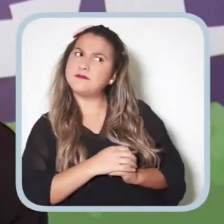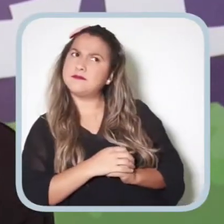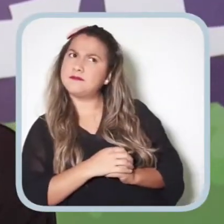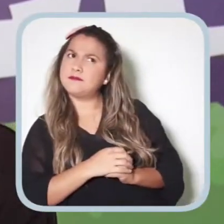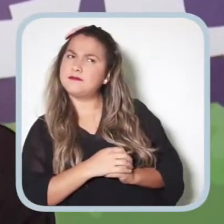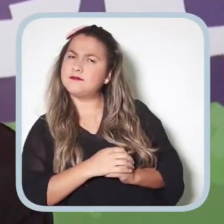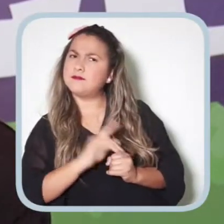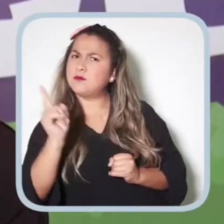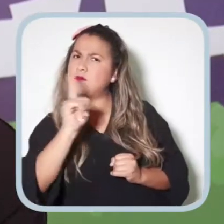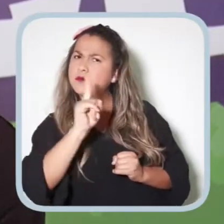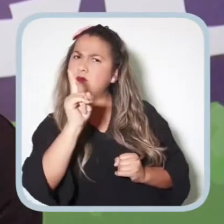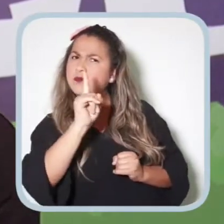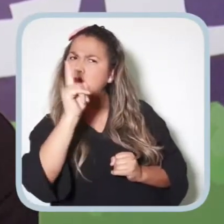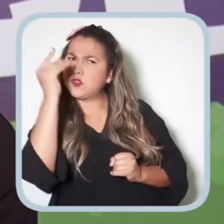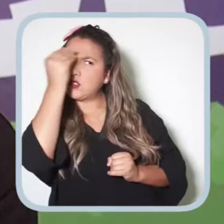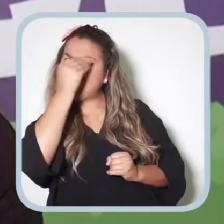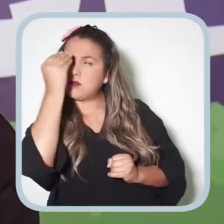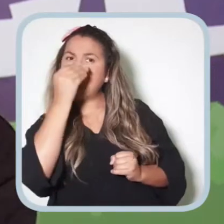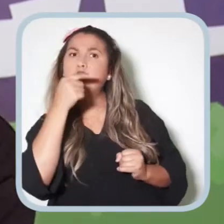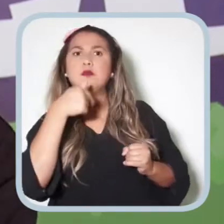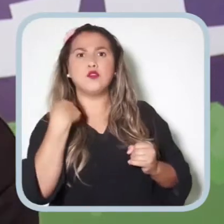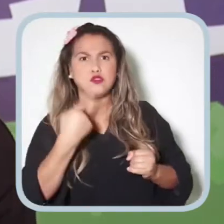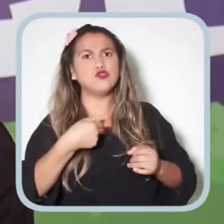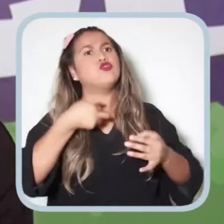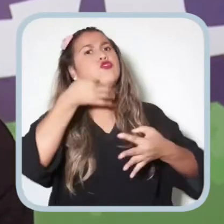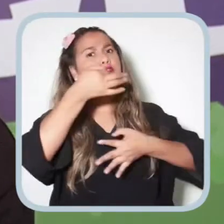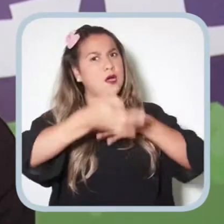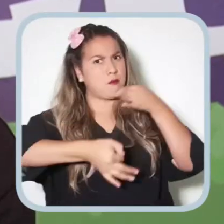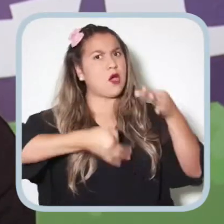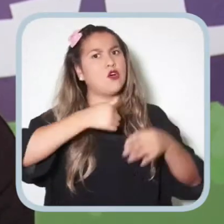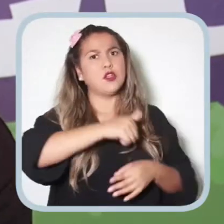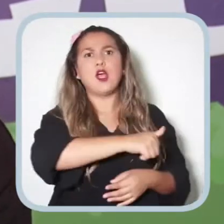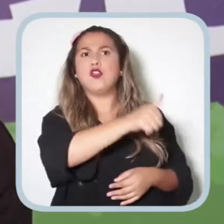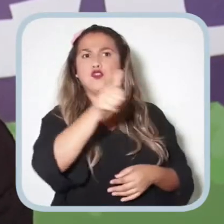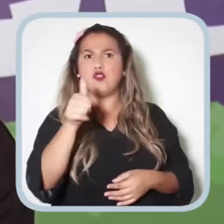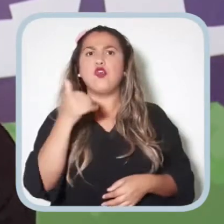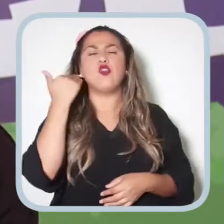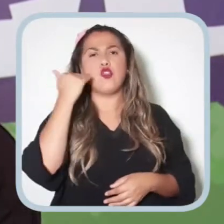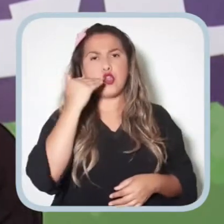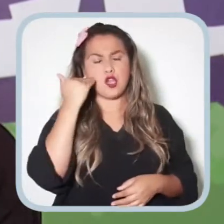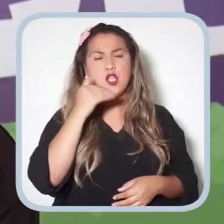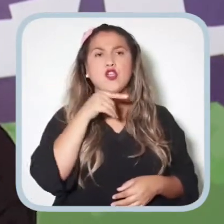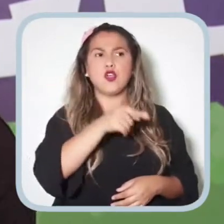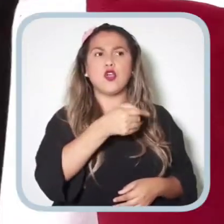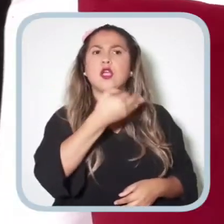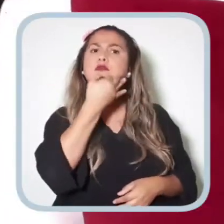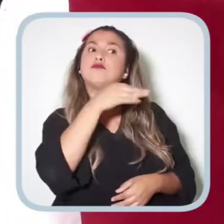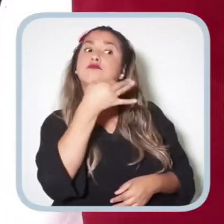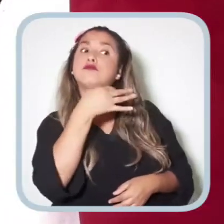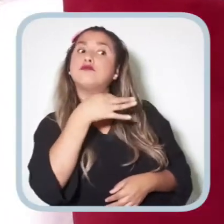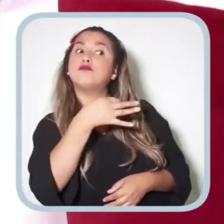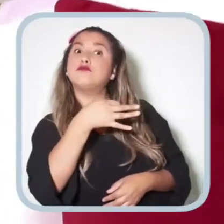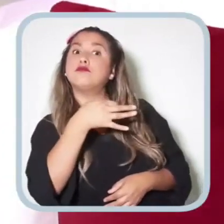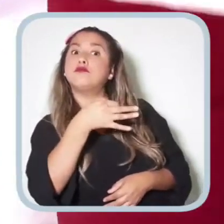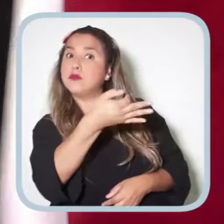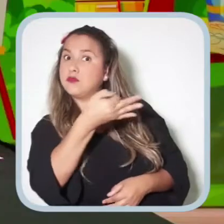No se preocupe, don WhatsApp. Le vamos a contar a todos los niños y niñas lo que don Fígaro nos acaba de mandar.